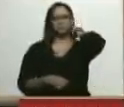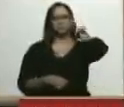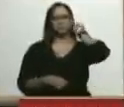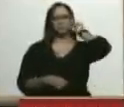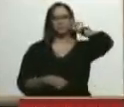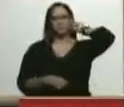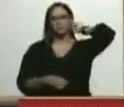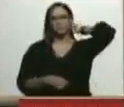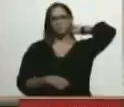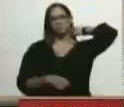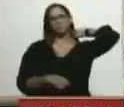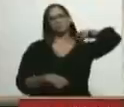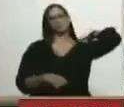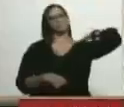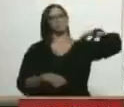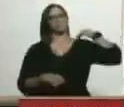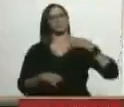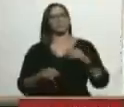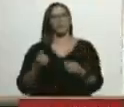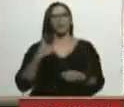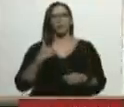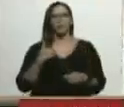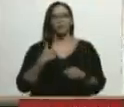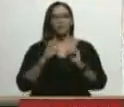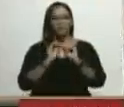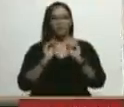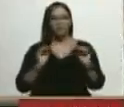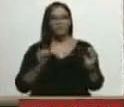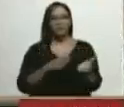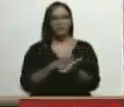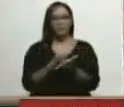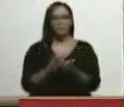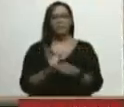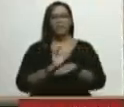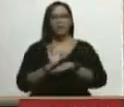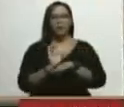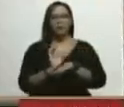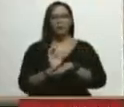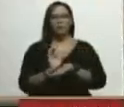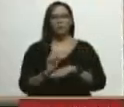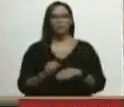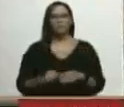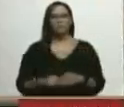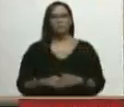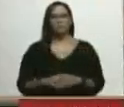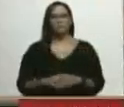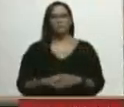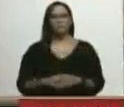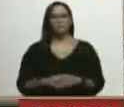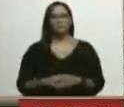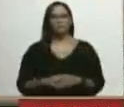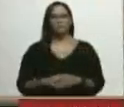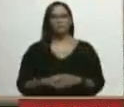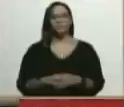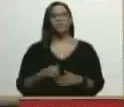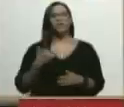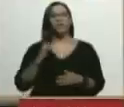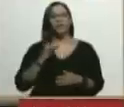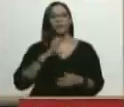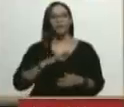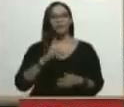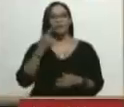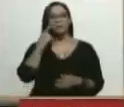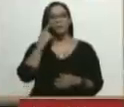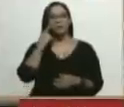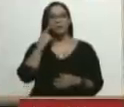y aprovecho para alertar lo que está ocurriendo en Ecuador en este sentido pues hay que estar a la